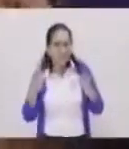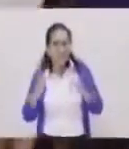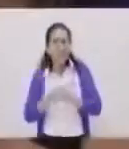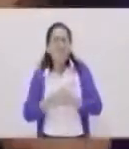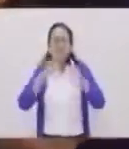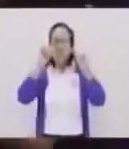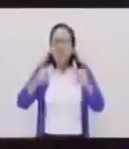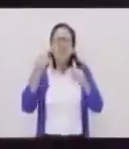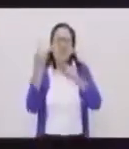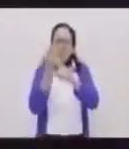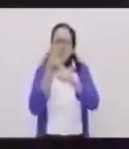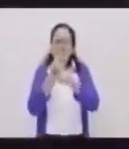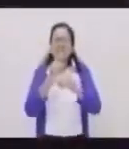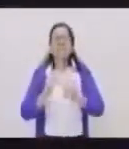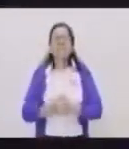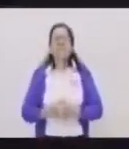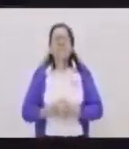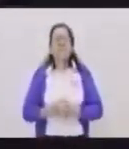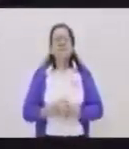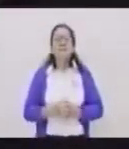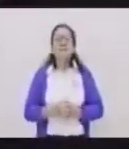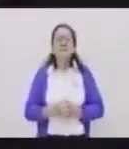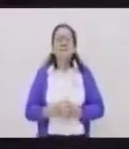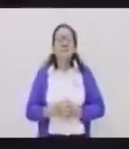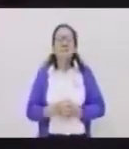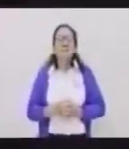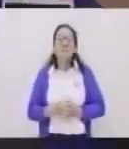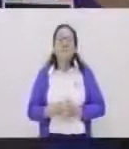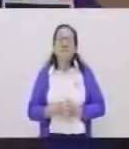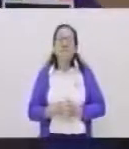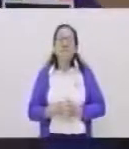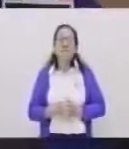se puede utilizar de esta manera.